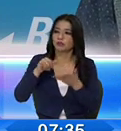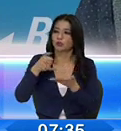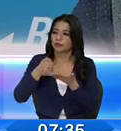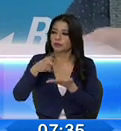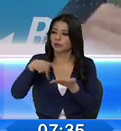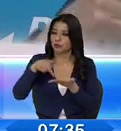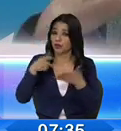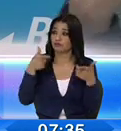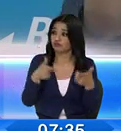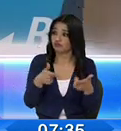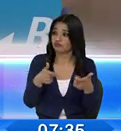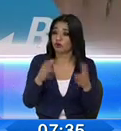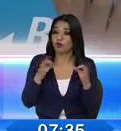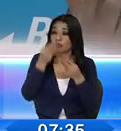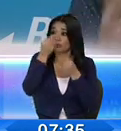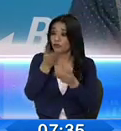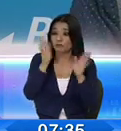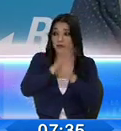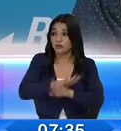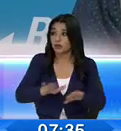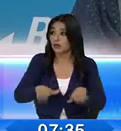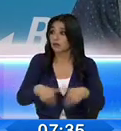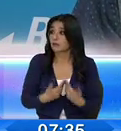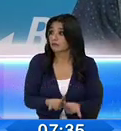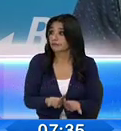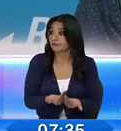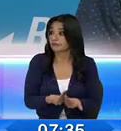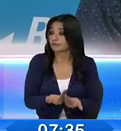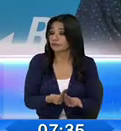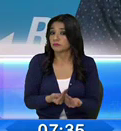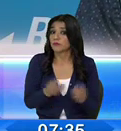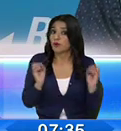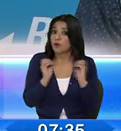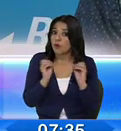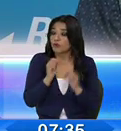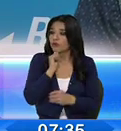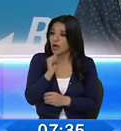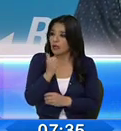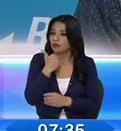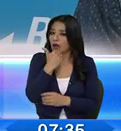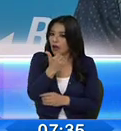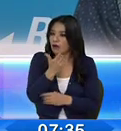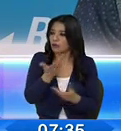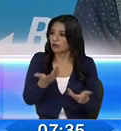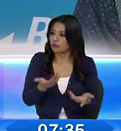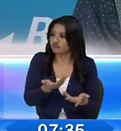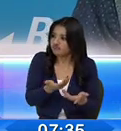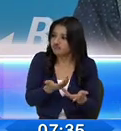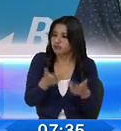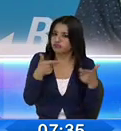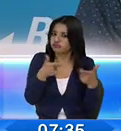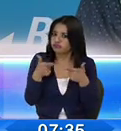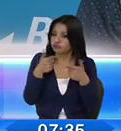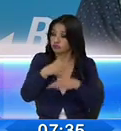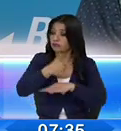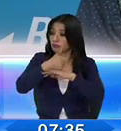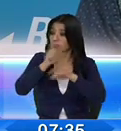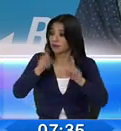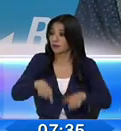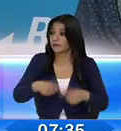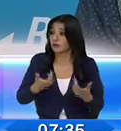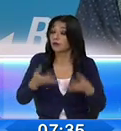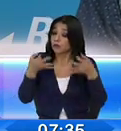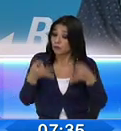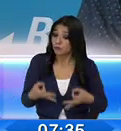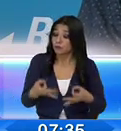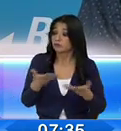o es que se quede en la rendición de cuentas y allí termina quizás no es fundamental hacer un seguimiento a las autoridades para que cumplan